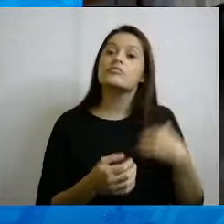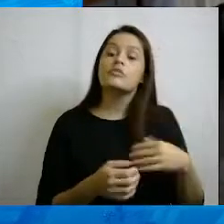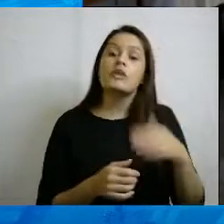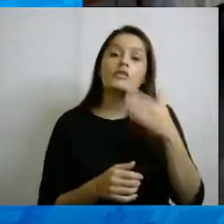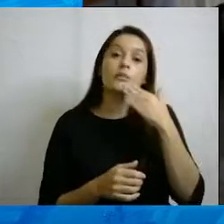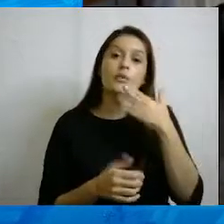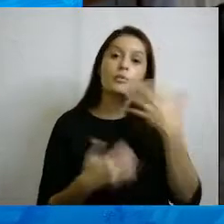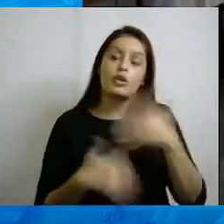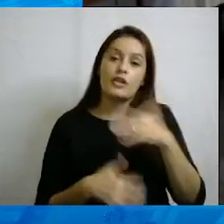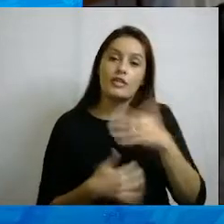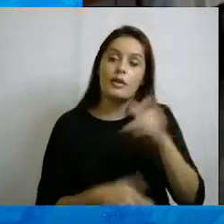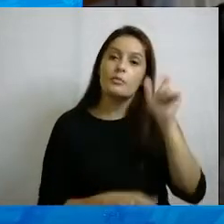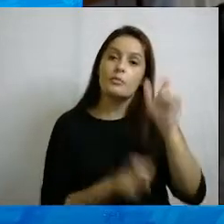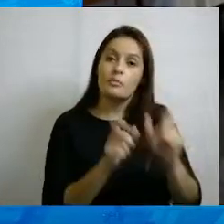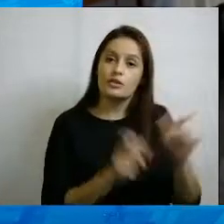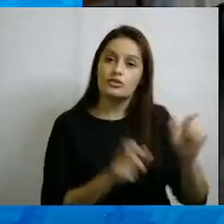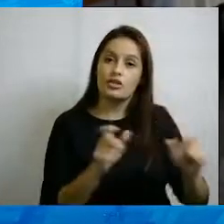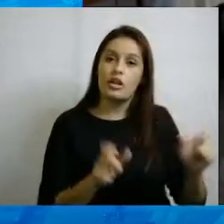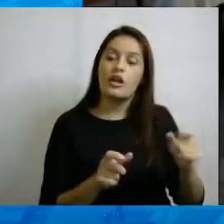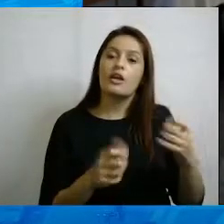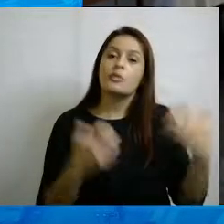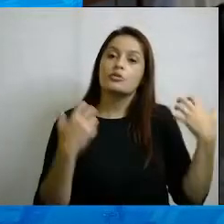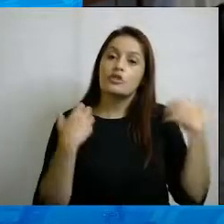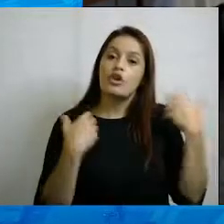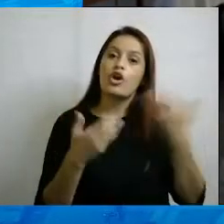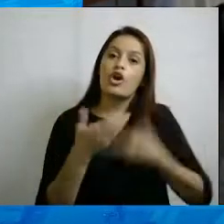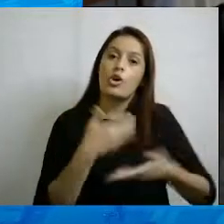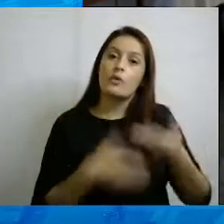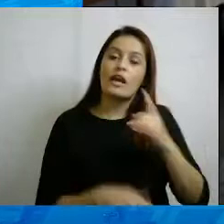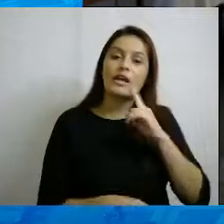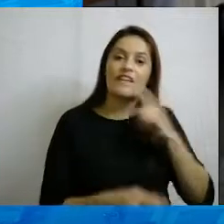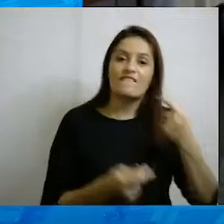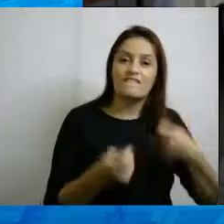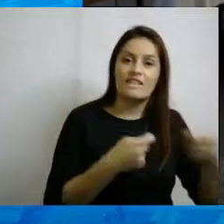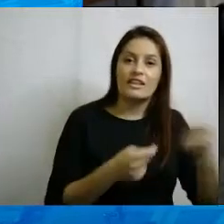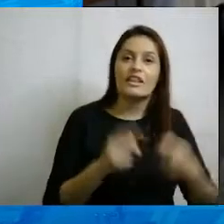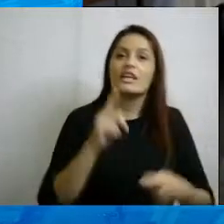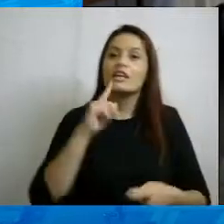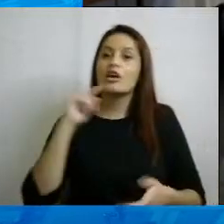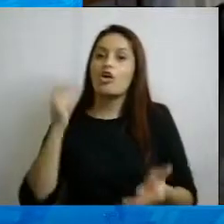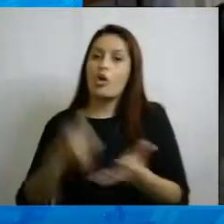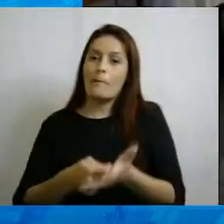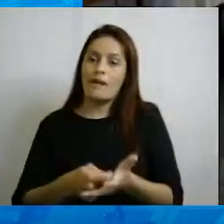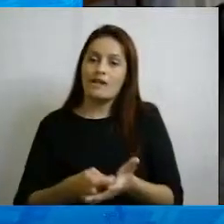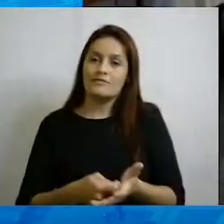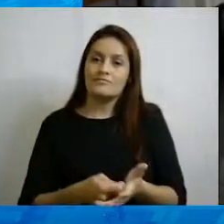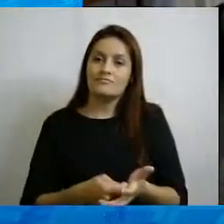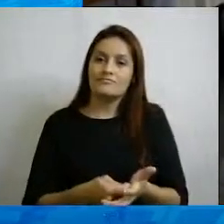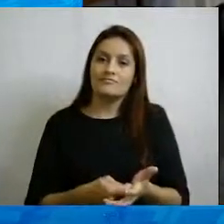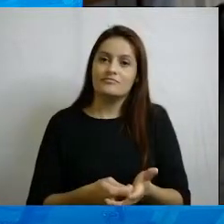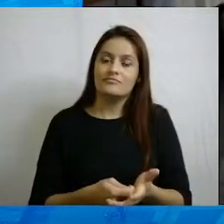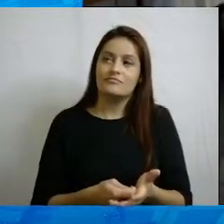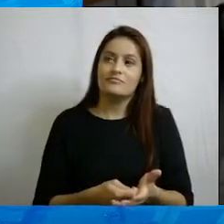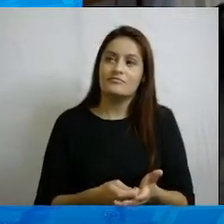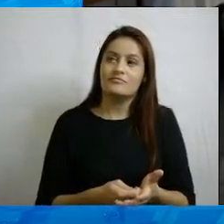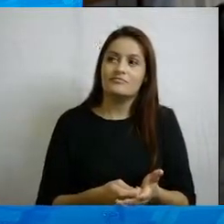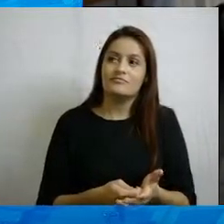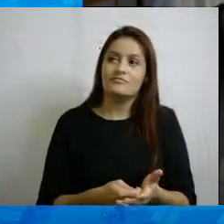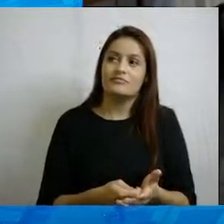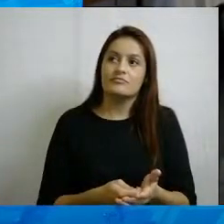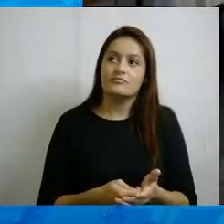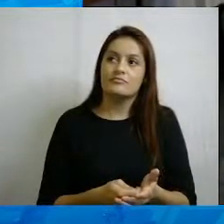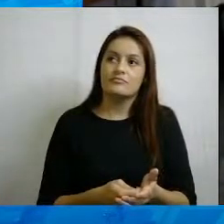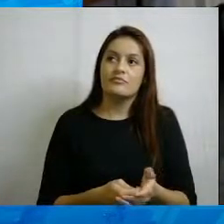ahí también hay una responsabilidad compartida de quien vende y de quien compra. Entonces, y en